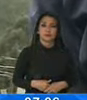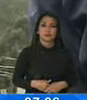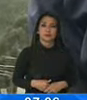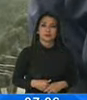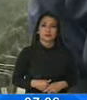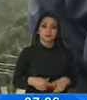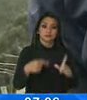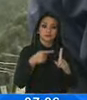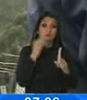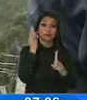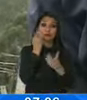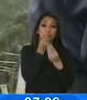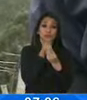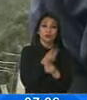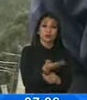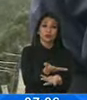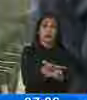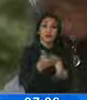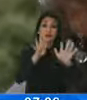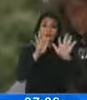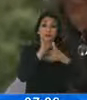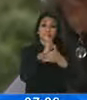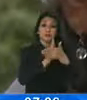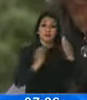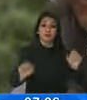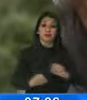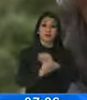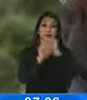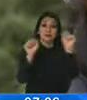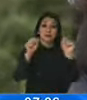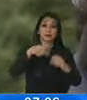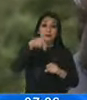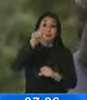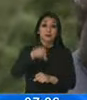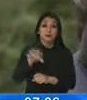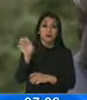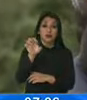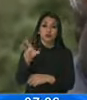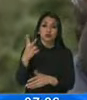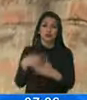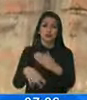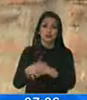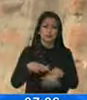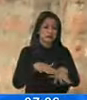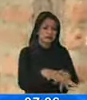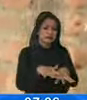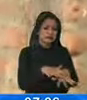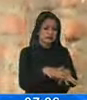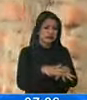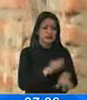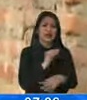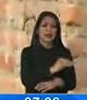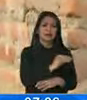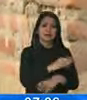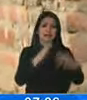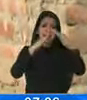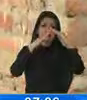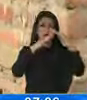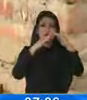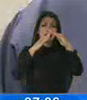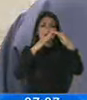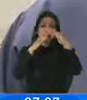María cuenta entre lágrimas cómo alrededor de las 9:30 de la mañana de este 1 de enero, su hijo la despertó angustiado y le alertó que su casa se venía